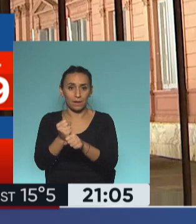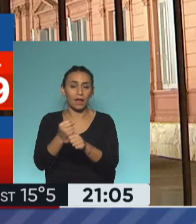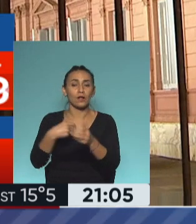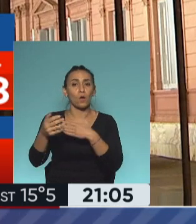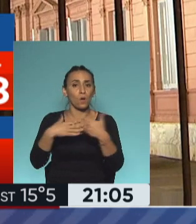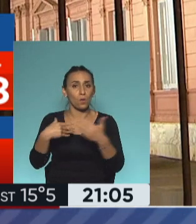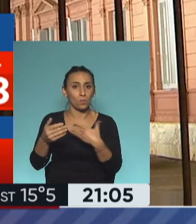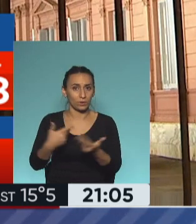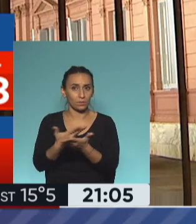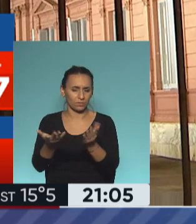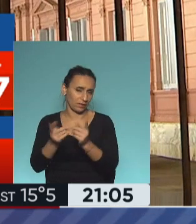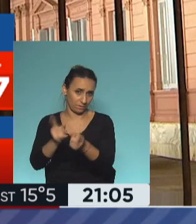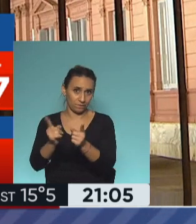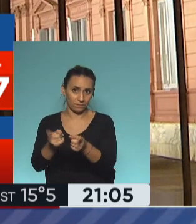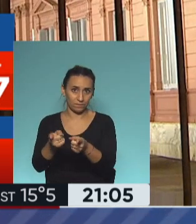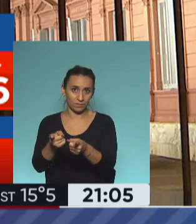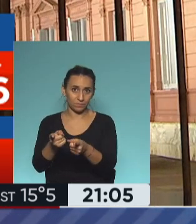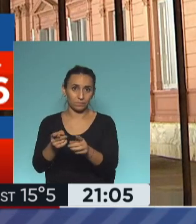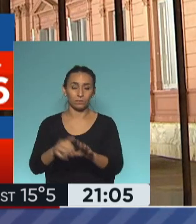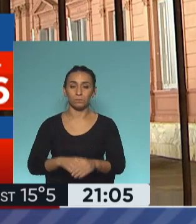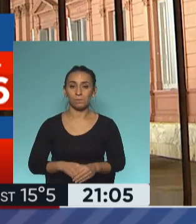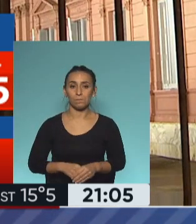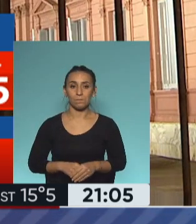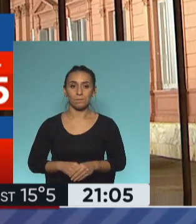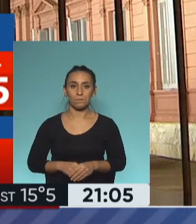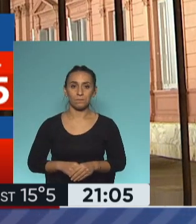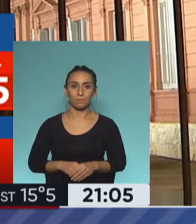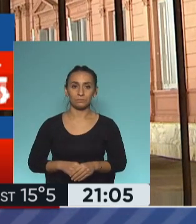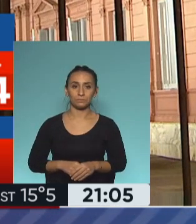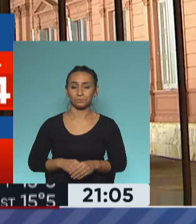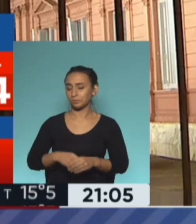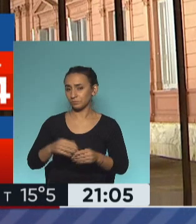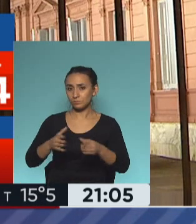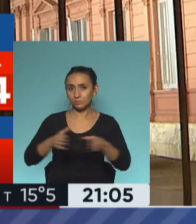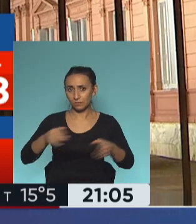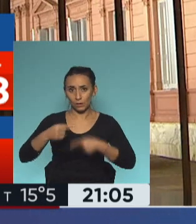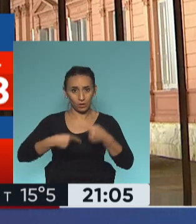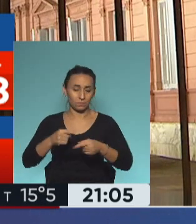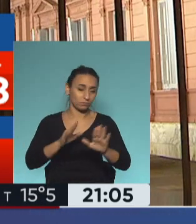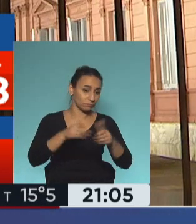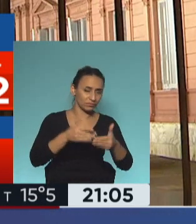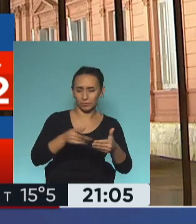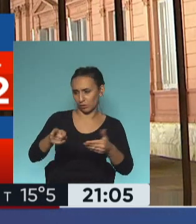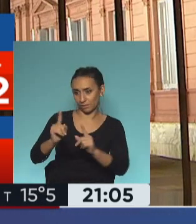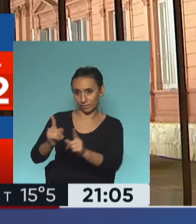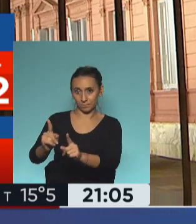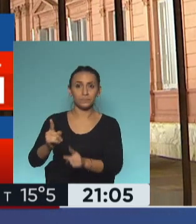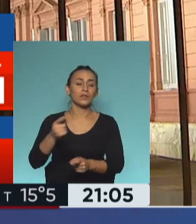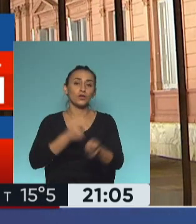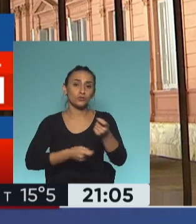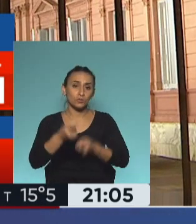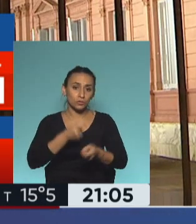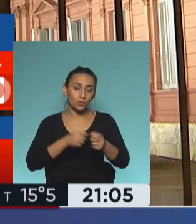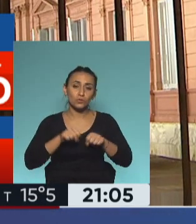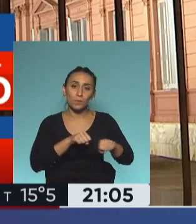puede seguir las obras públicas en funcionamiento, en actividad, pueden seguir durante estos días de confinamiento. Los supermercados mayoristas y